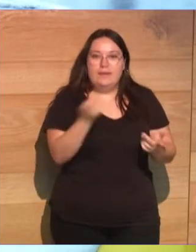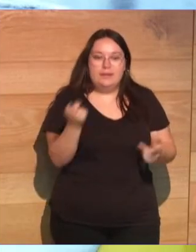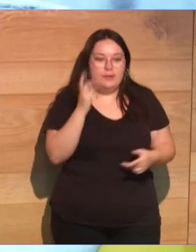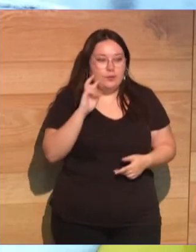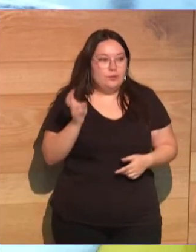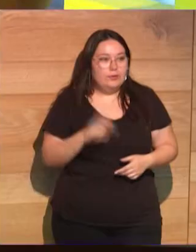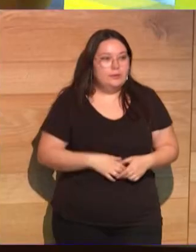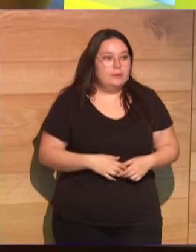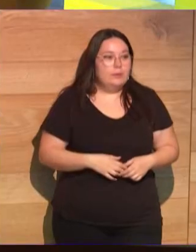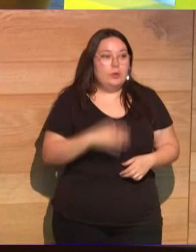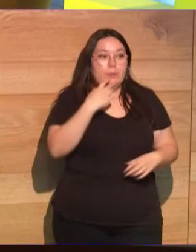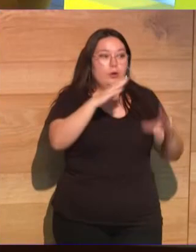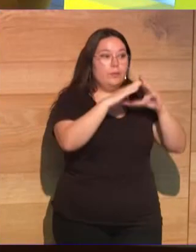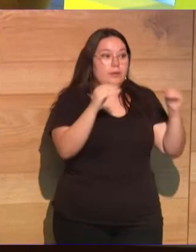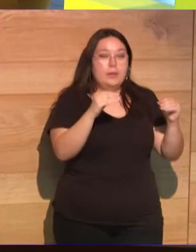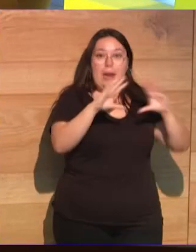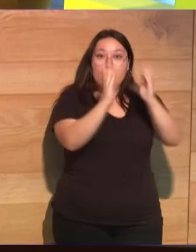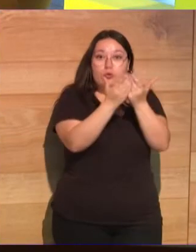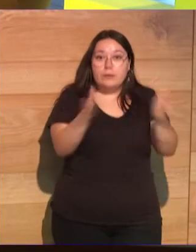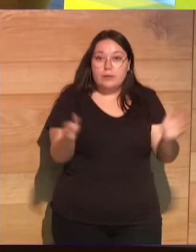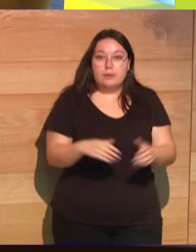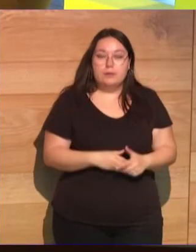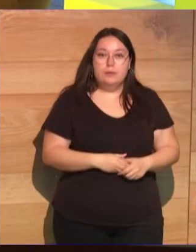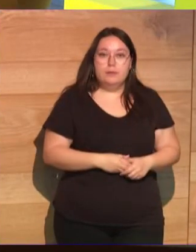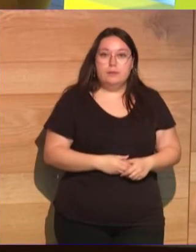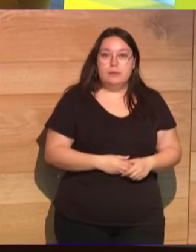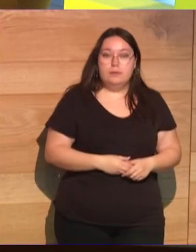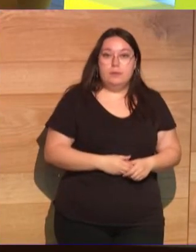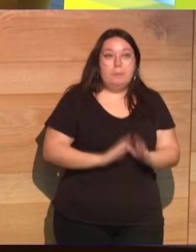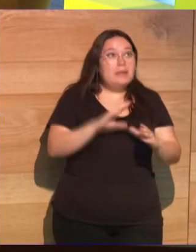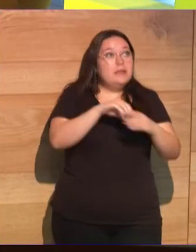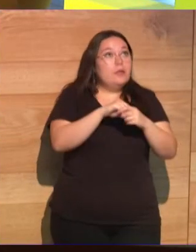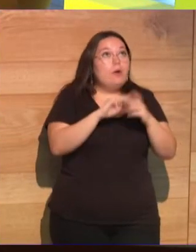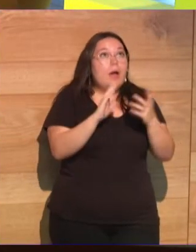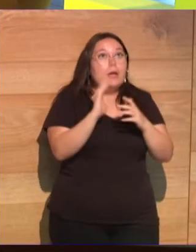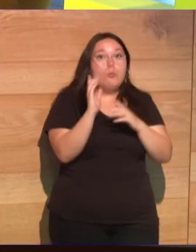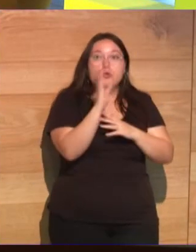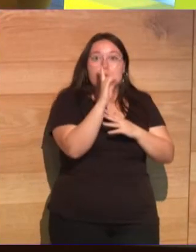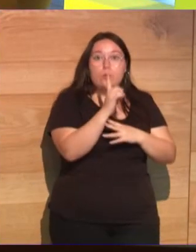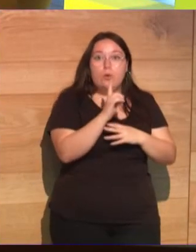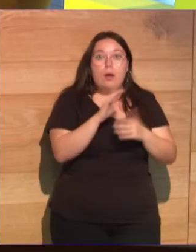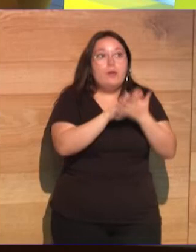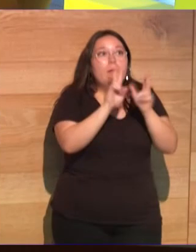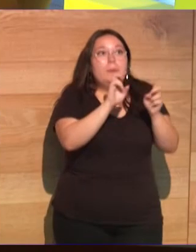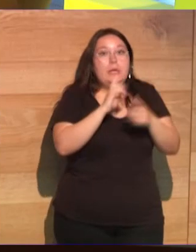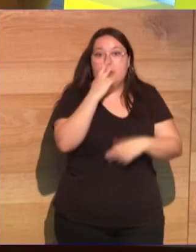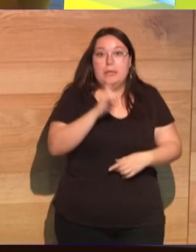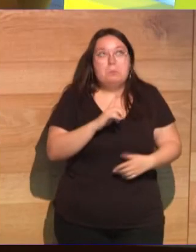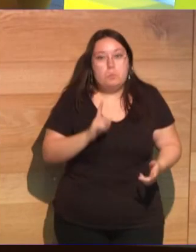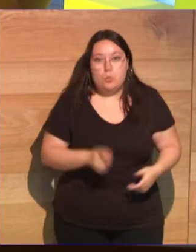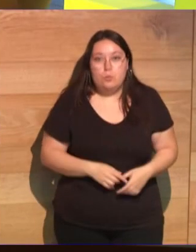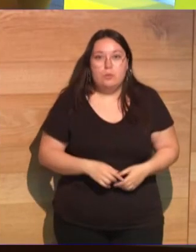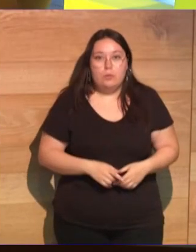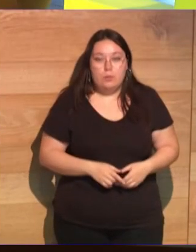hablamos de la universidad, que la universidad está abierta al mundo y no metida en una burbuja hablando de temas que no le interesan a nadie, ¿no? Pues en este